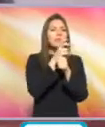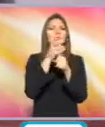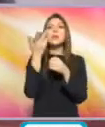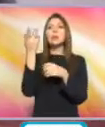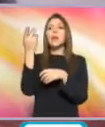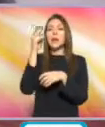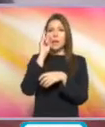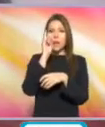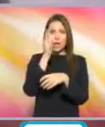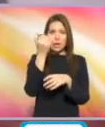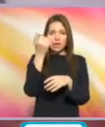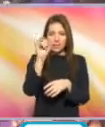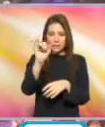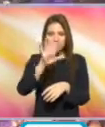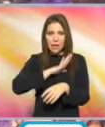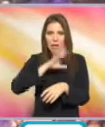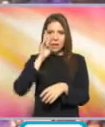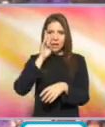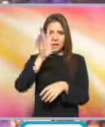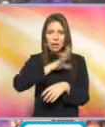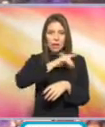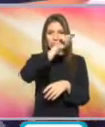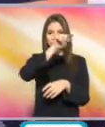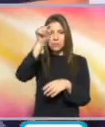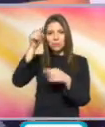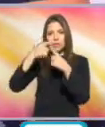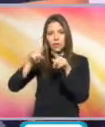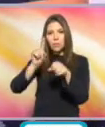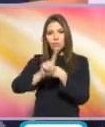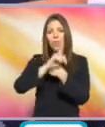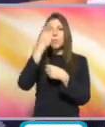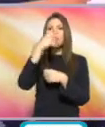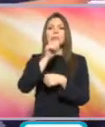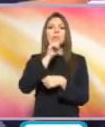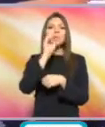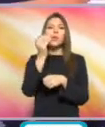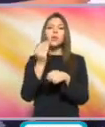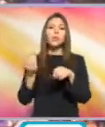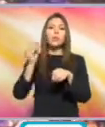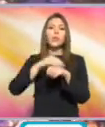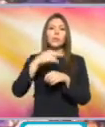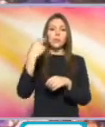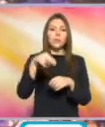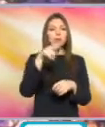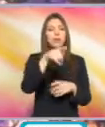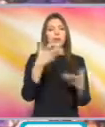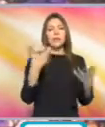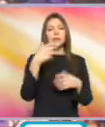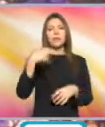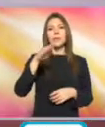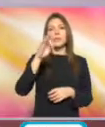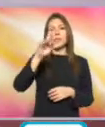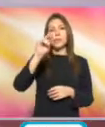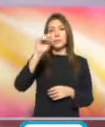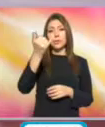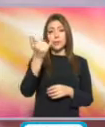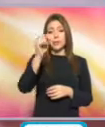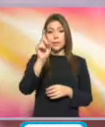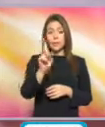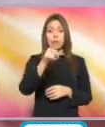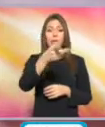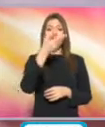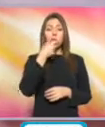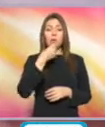fíjate que la pansexualidad, curiosamente, sí estaba bautizada por Sigmund Freud. Le llamó pansexualismo, refiriéndose a